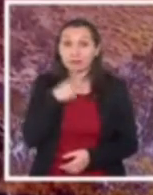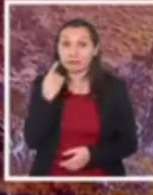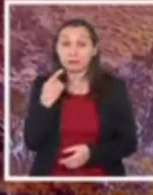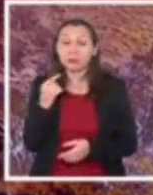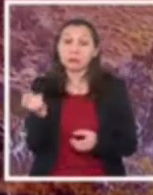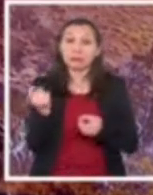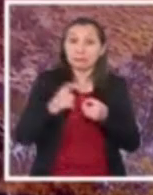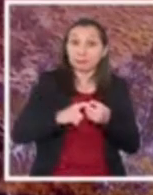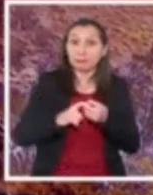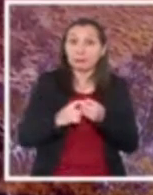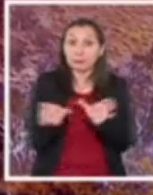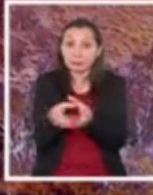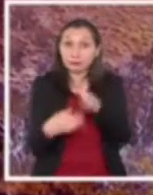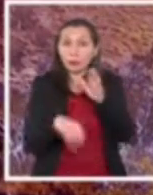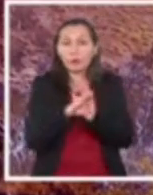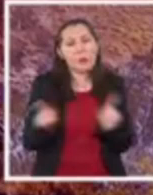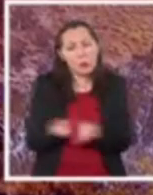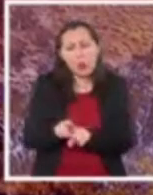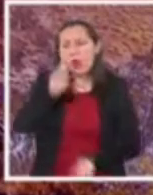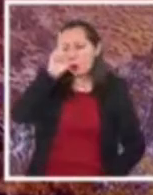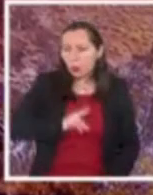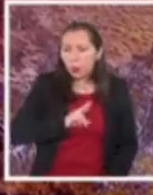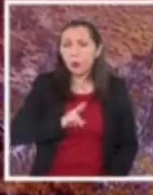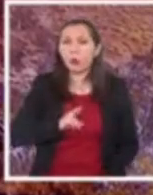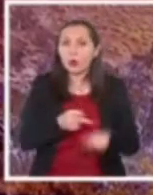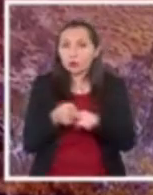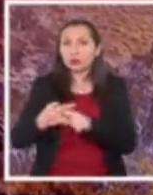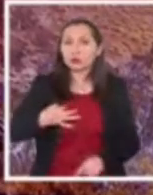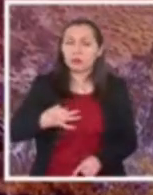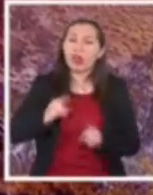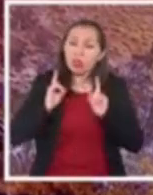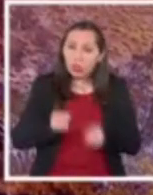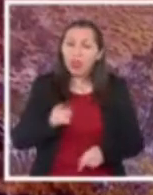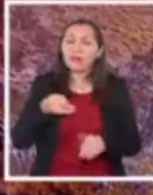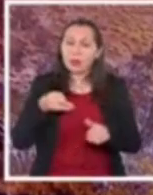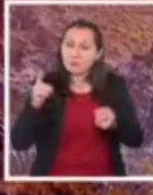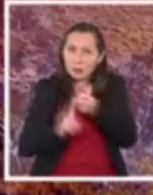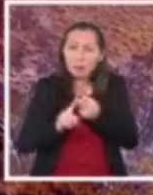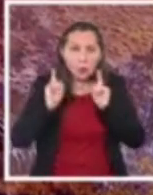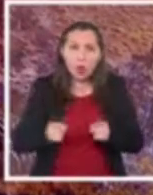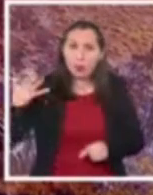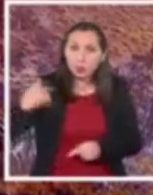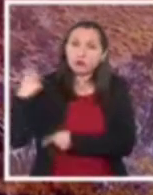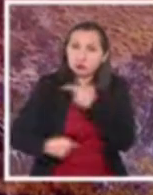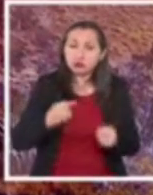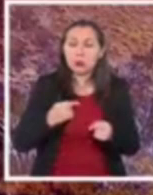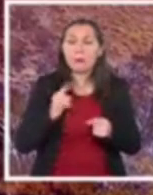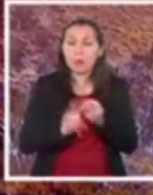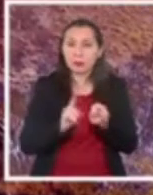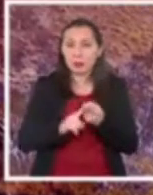alcanzado consejeros constitucionales pero que van a jugar un rol además de la sociedad civil que tiene que tener un rol importante de participación en el proceso